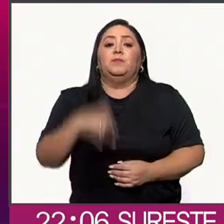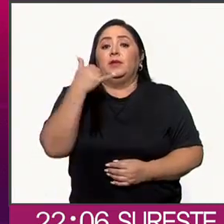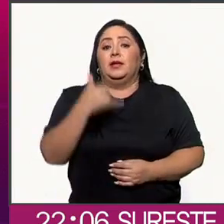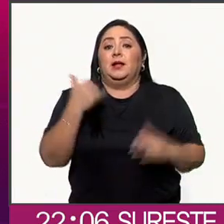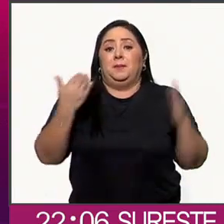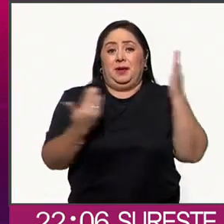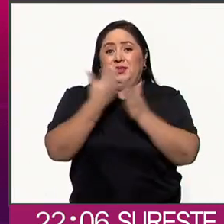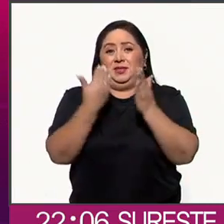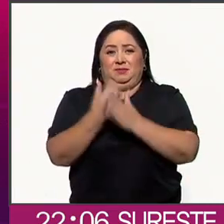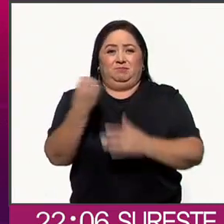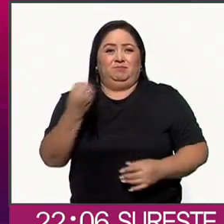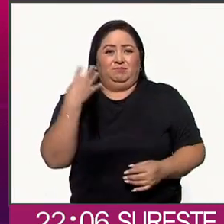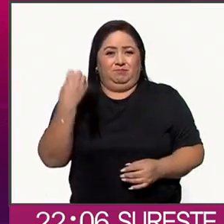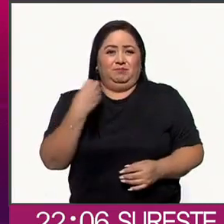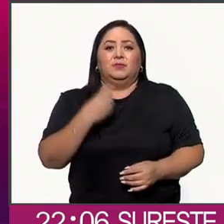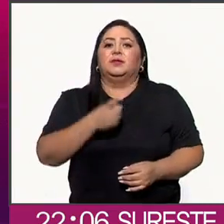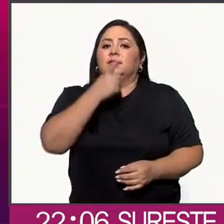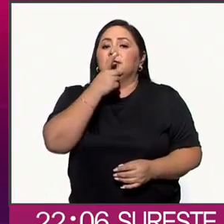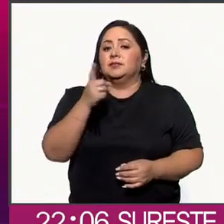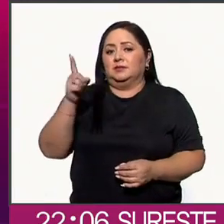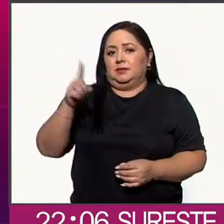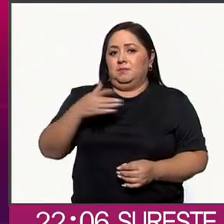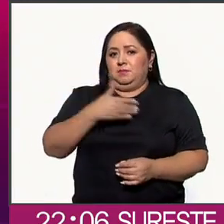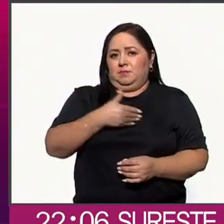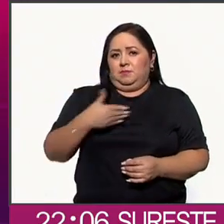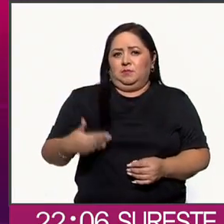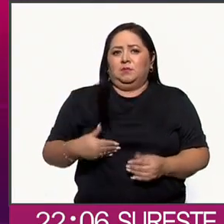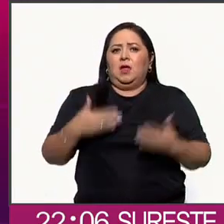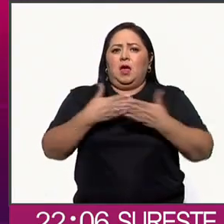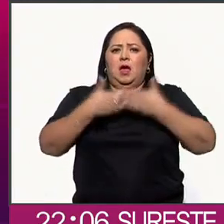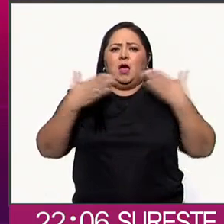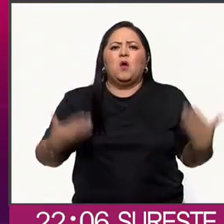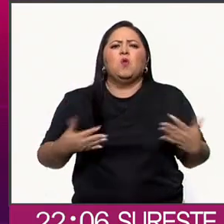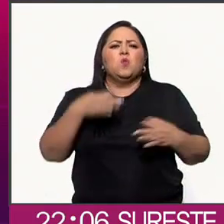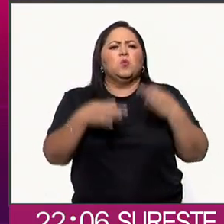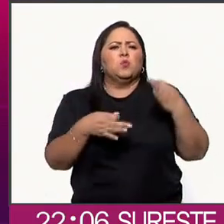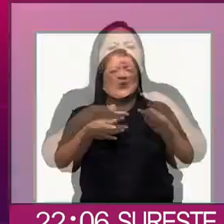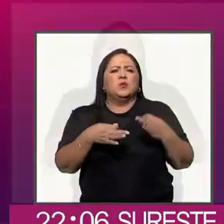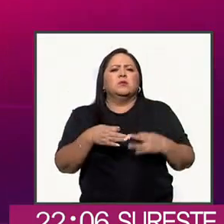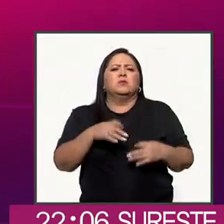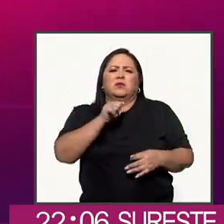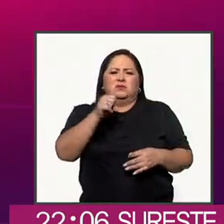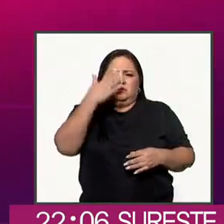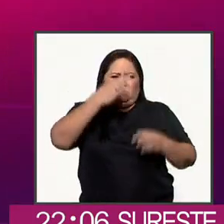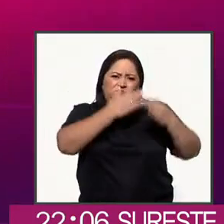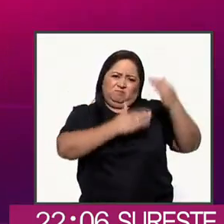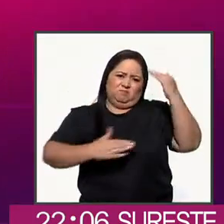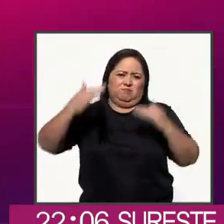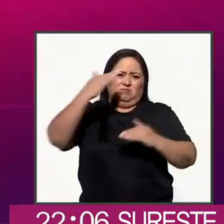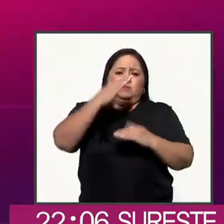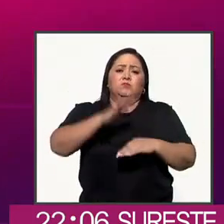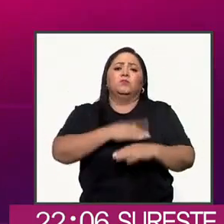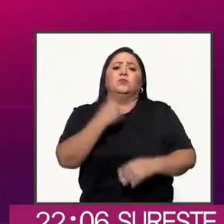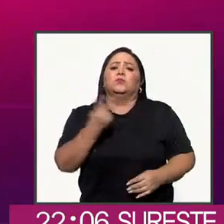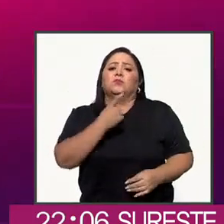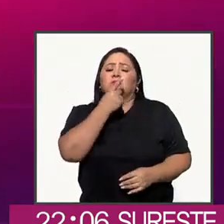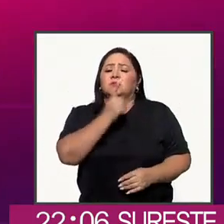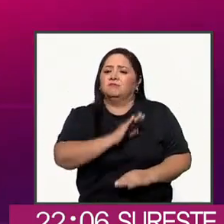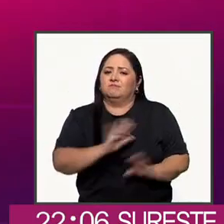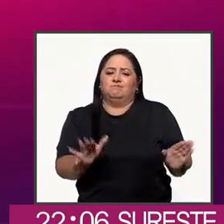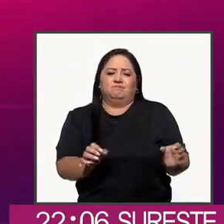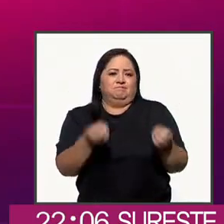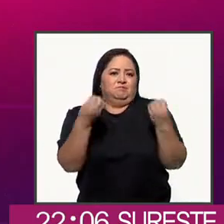a propósito de la matutina, de nueva cuenta, el jefe del Ejecutivo puso en tela de juicio el accionar de la Suprema Corte de Justicia, afirmando,